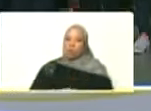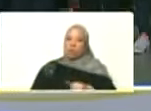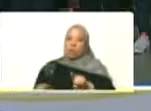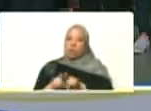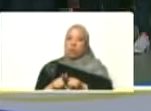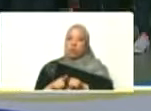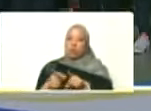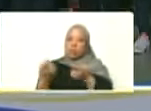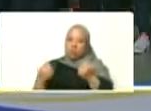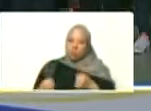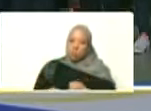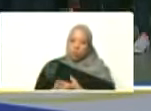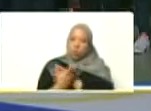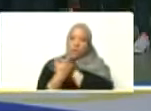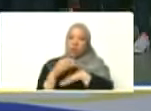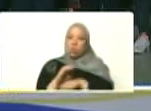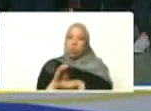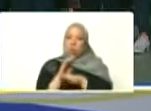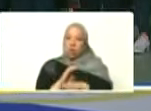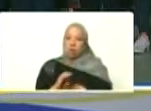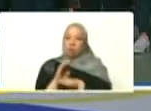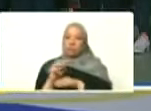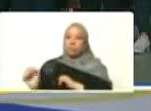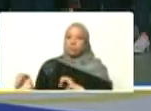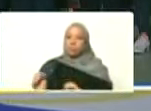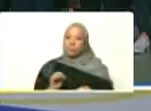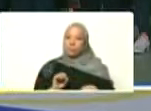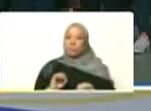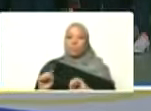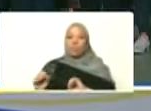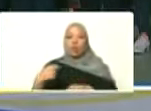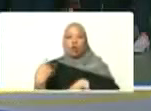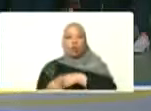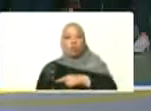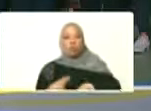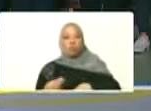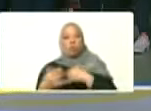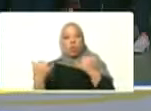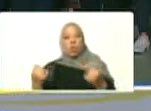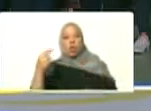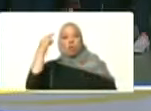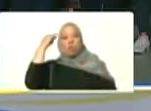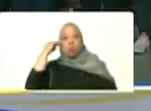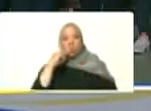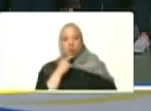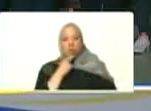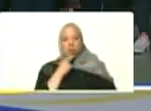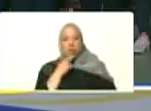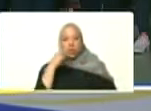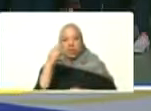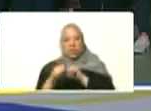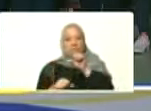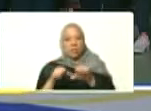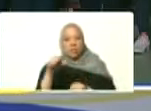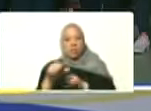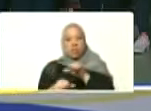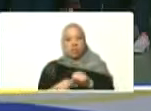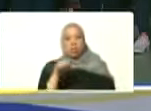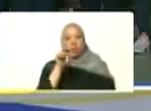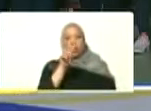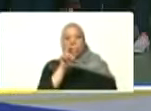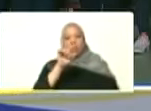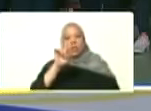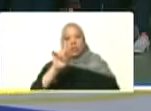cultivamos, conservamos y nos mueve a hacer la revolución bolivariana del siglo XXI. Omar,